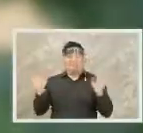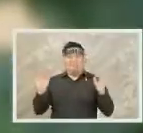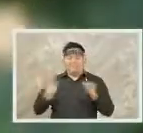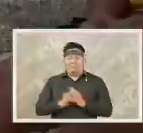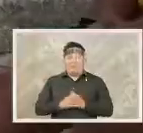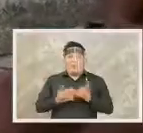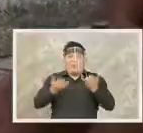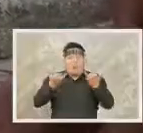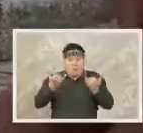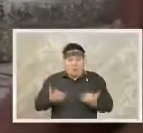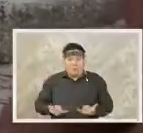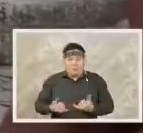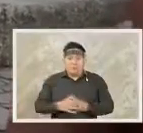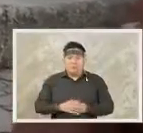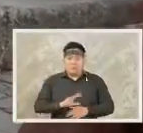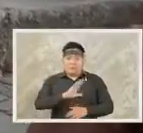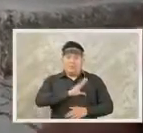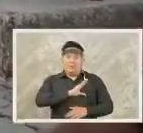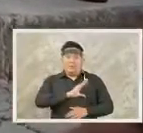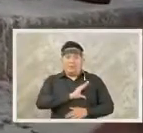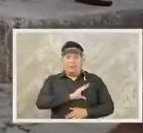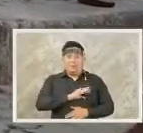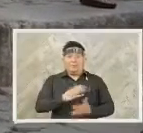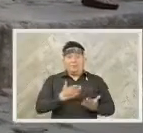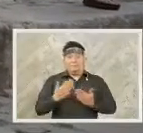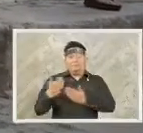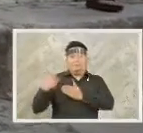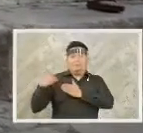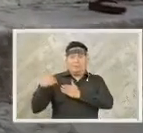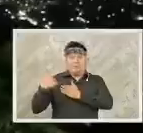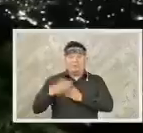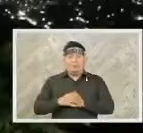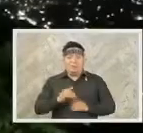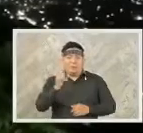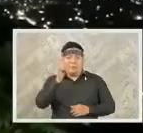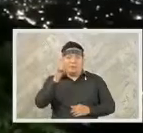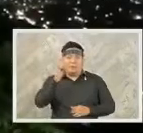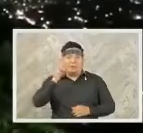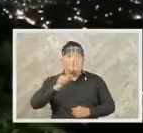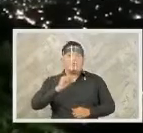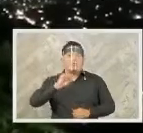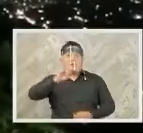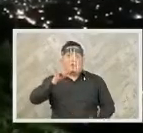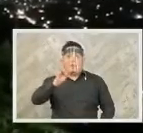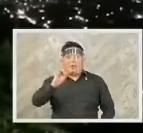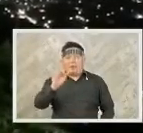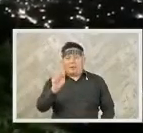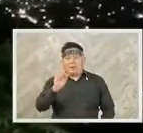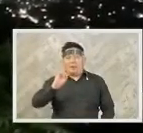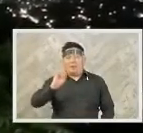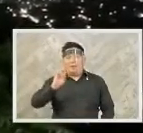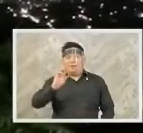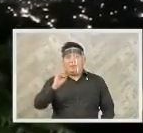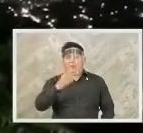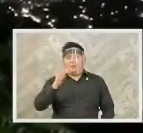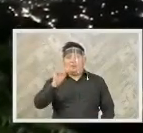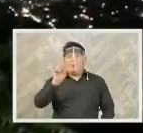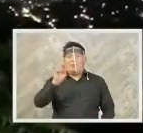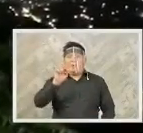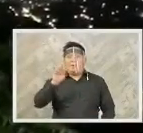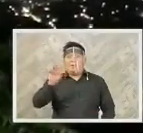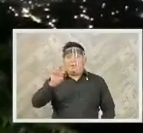la alcaldía municipal, encargado con el ingeniero Jairo Yáñez, hoy nos trae un regalo a la cual